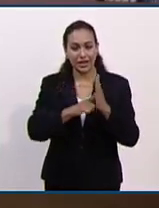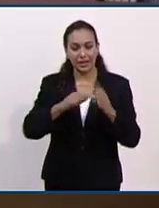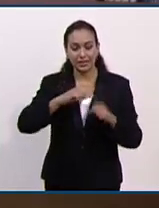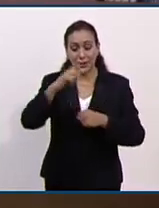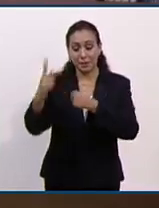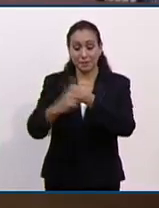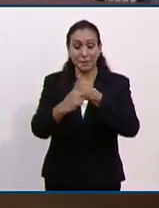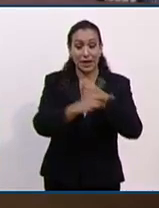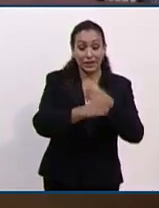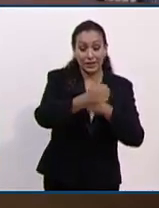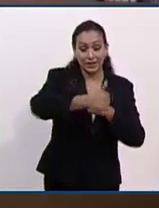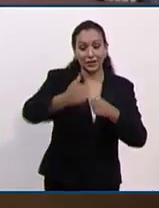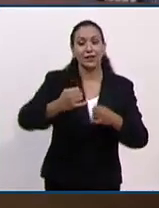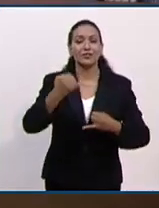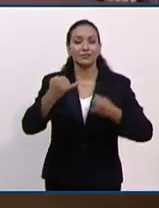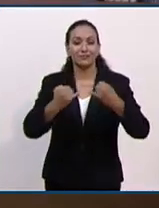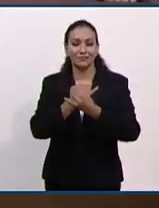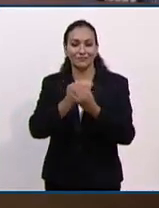continente.